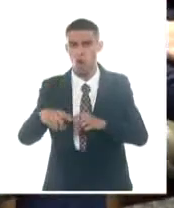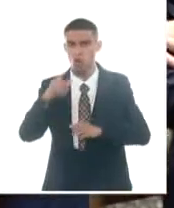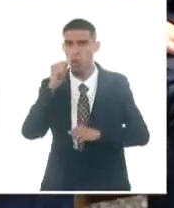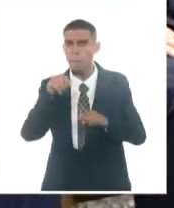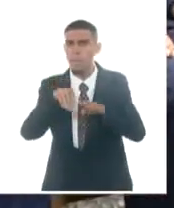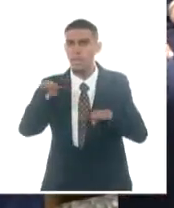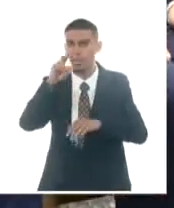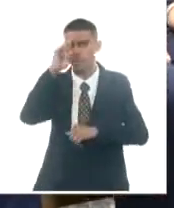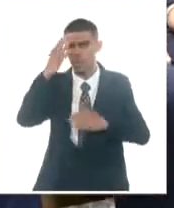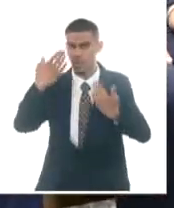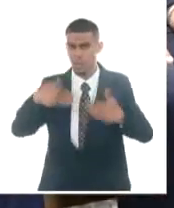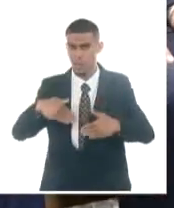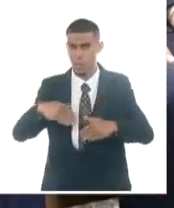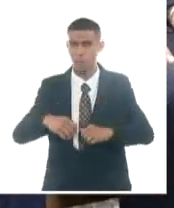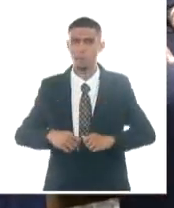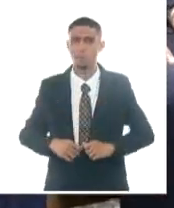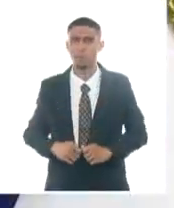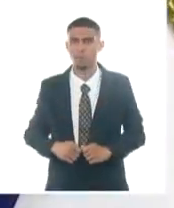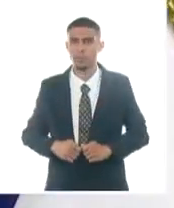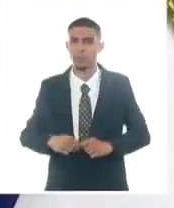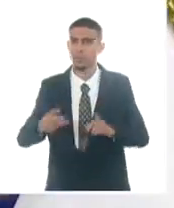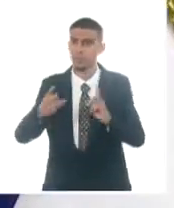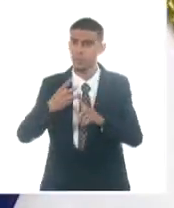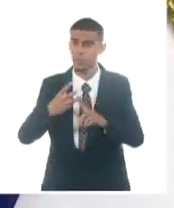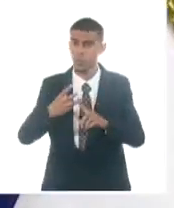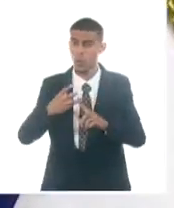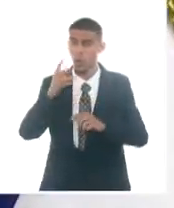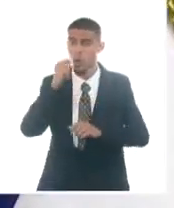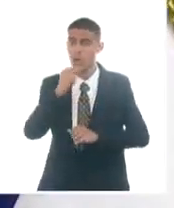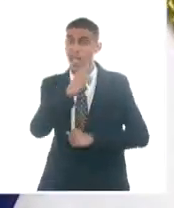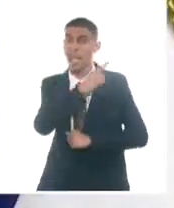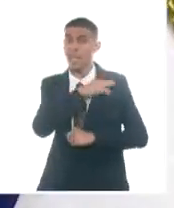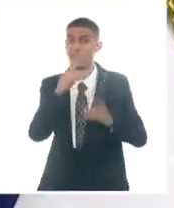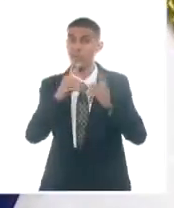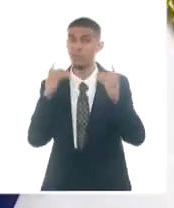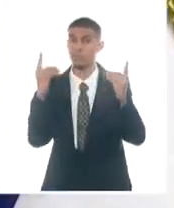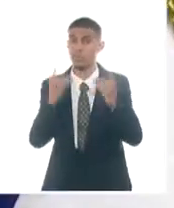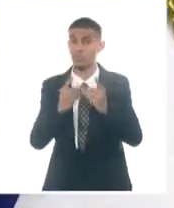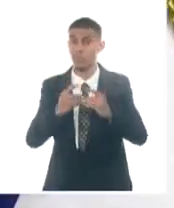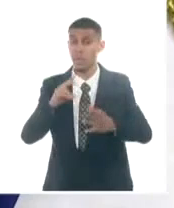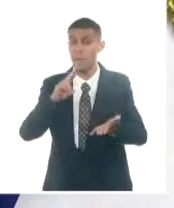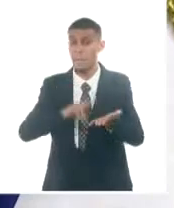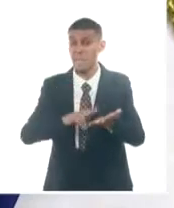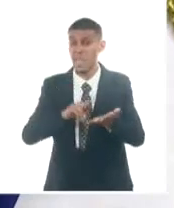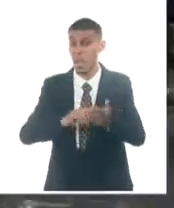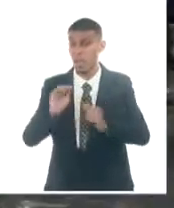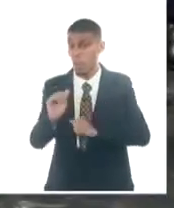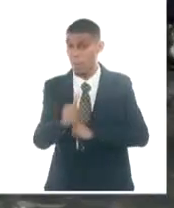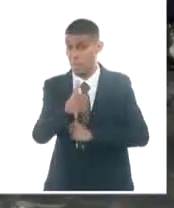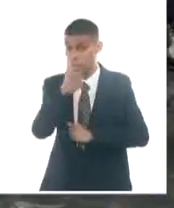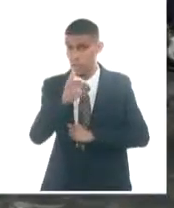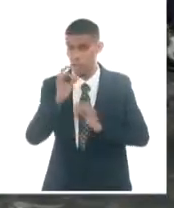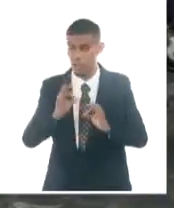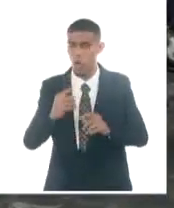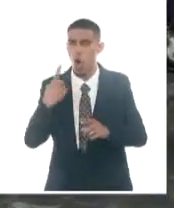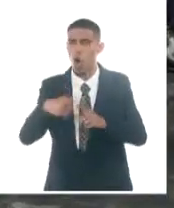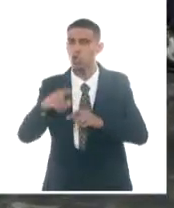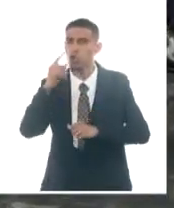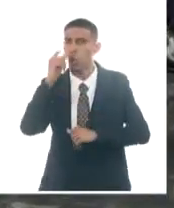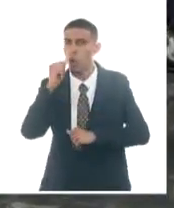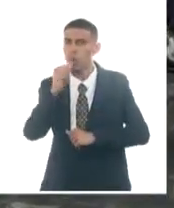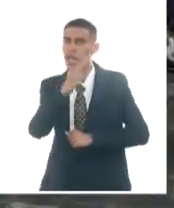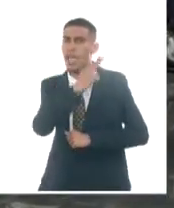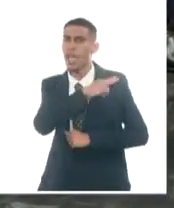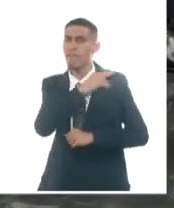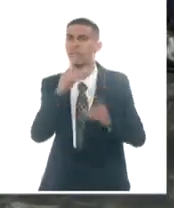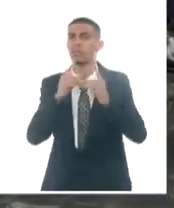ministro de Salud y Bienestar Social, Ferit Musić, jefe de gabinete del miembro croata de la presidencia, y Dusan Petrović, jefe